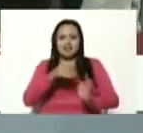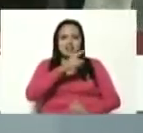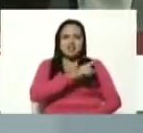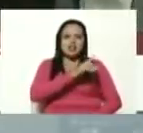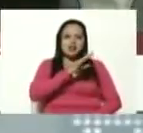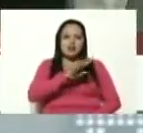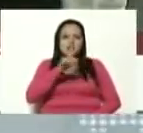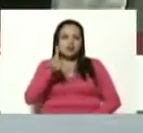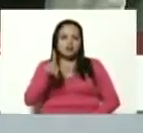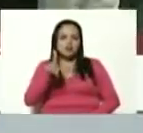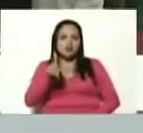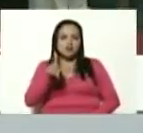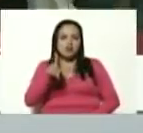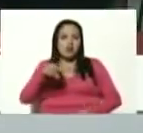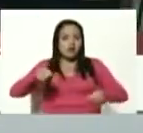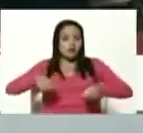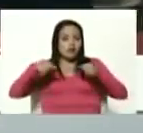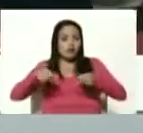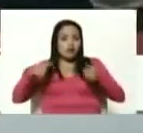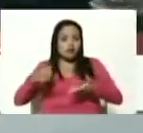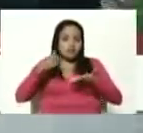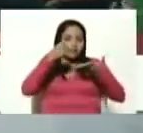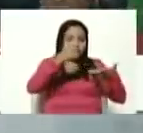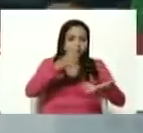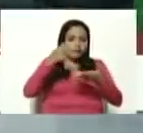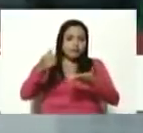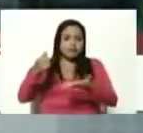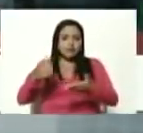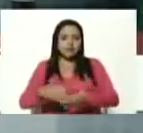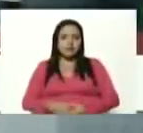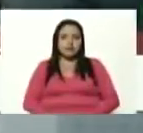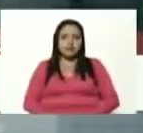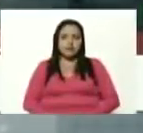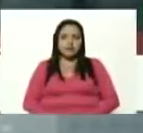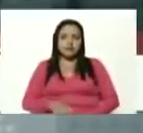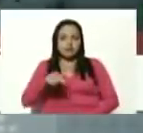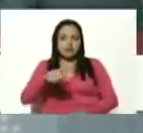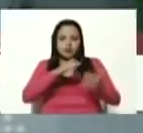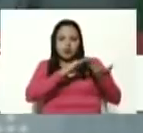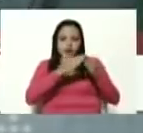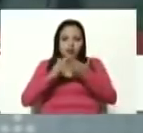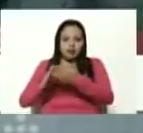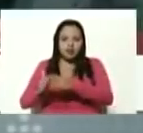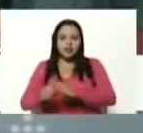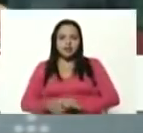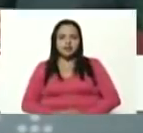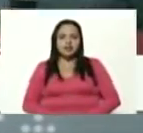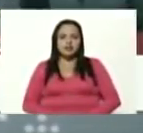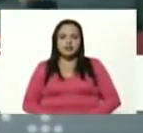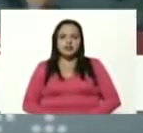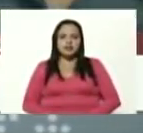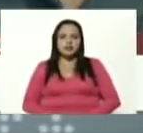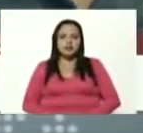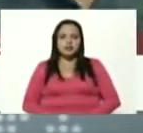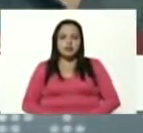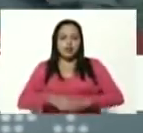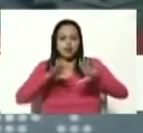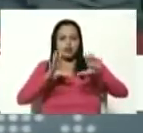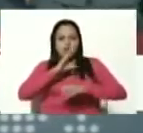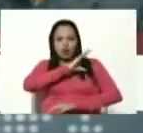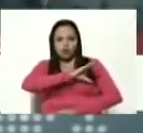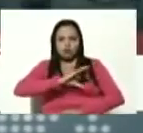3.141 familias. Bolsa, recibimos aquí el CLAP de la comuna Jorge Rodríguez Padre en su 10 consejos comunales y su